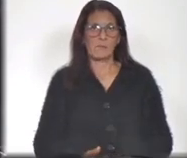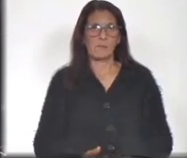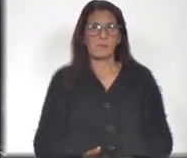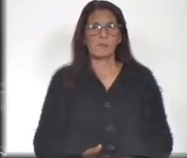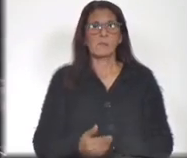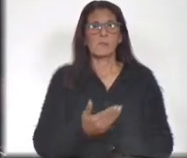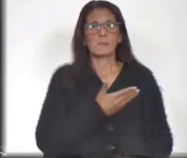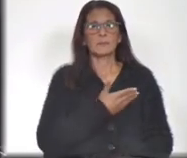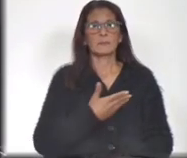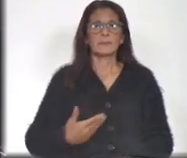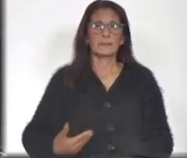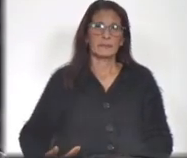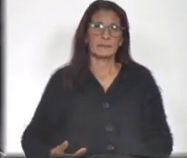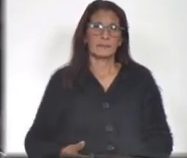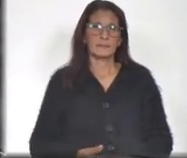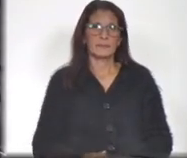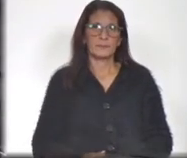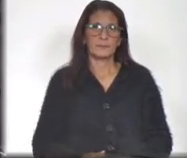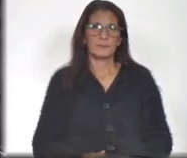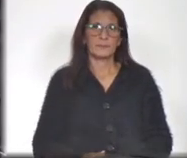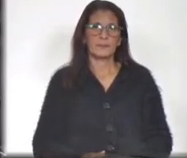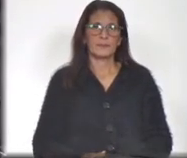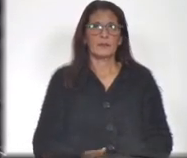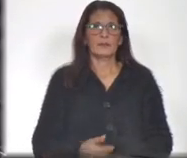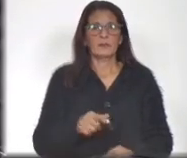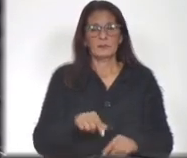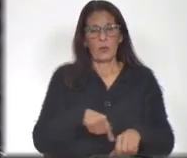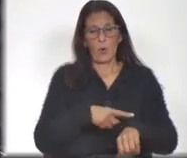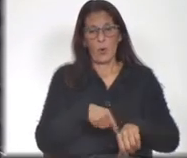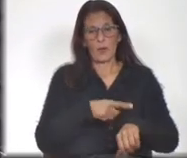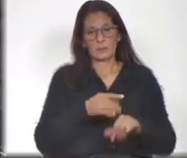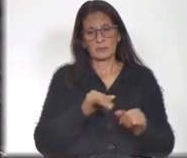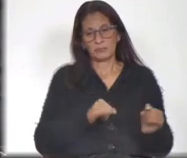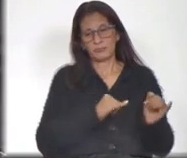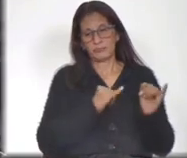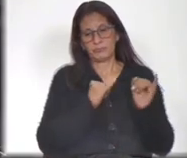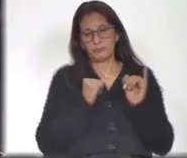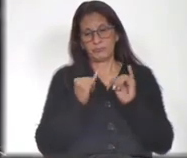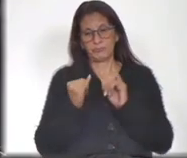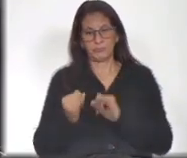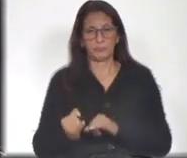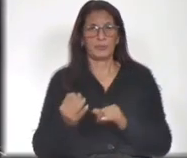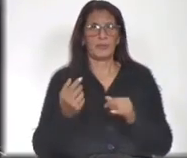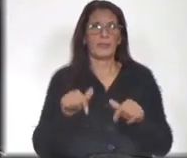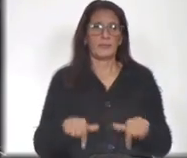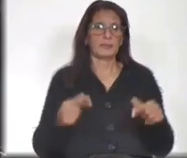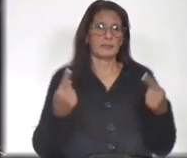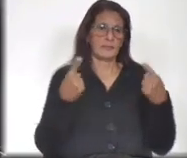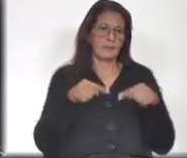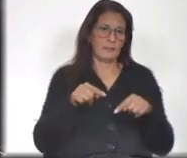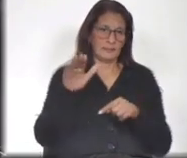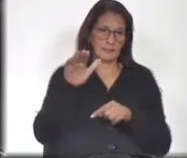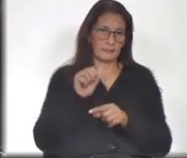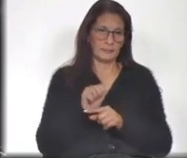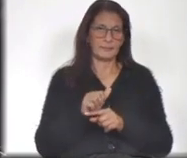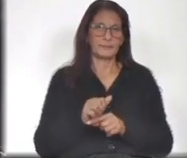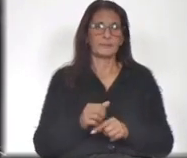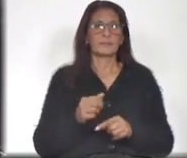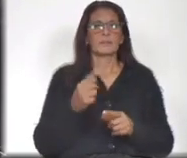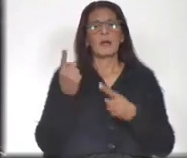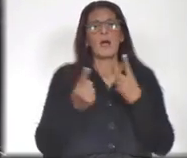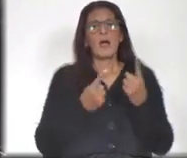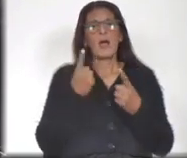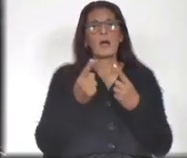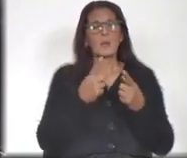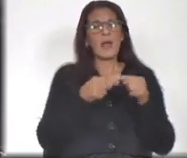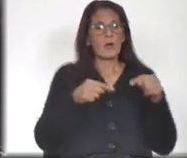Señor presidente, en las largas horas ya que vamos de esta interpelación, algunas cosas